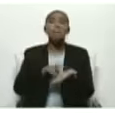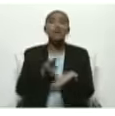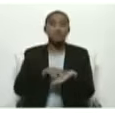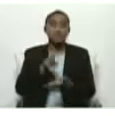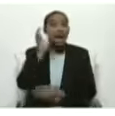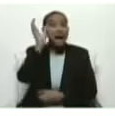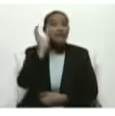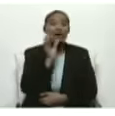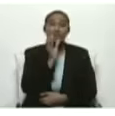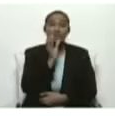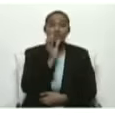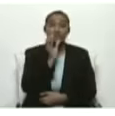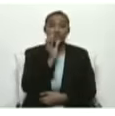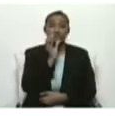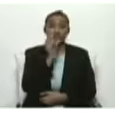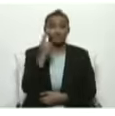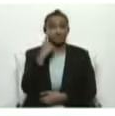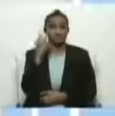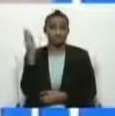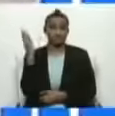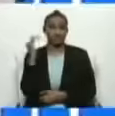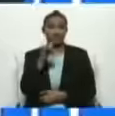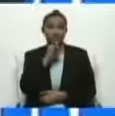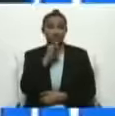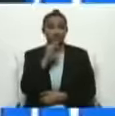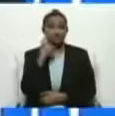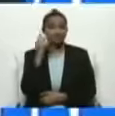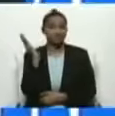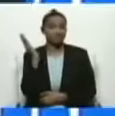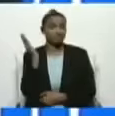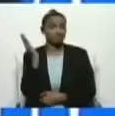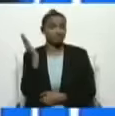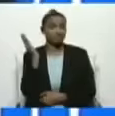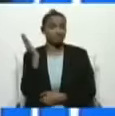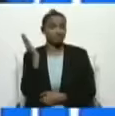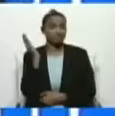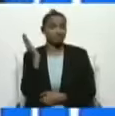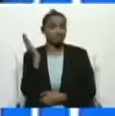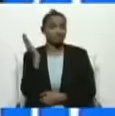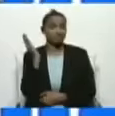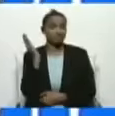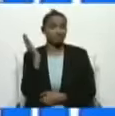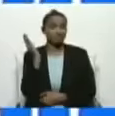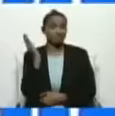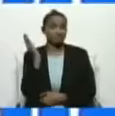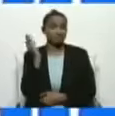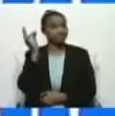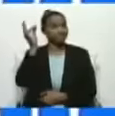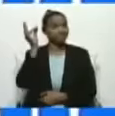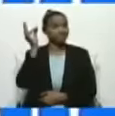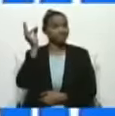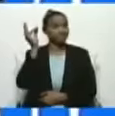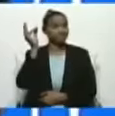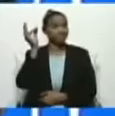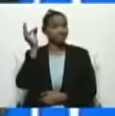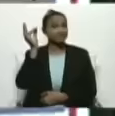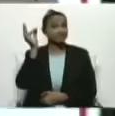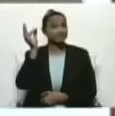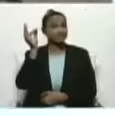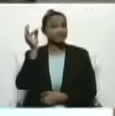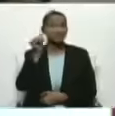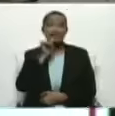Capriles impugnó, mira. Aquí está. Por supuesto, el órgano oficial de la Casa Blanca, La Voz de América.